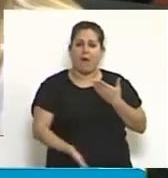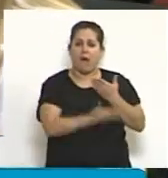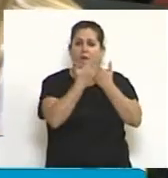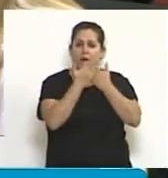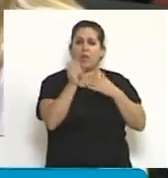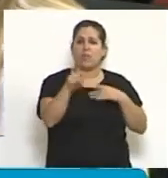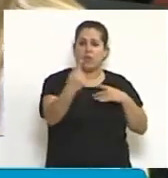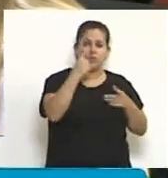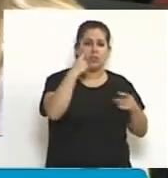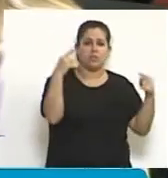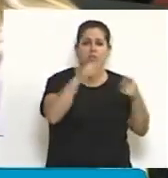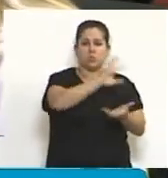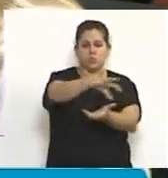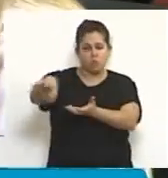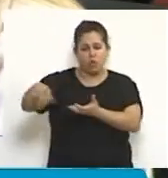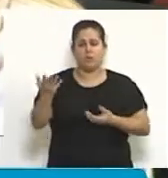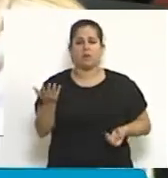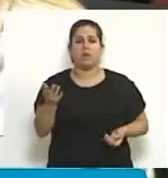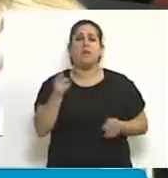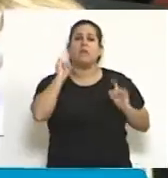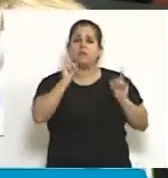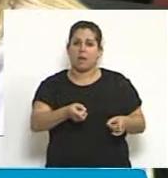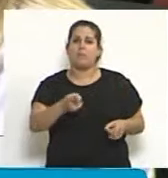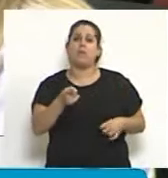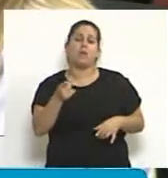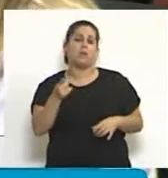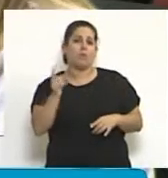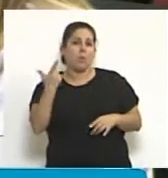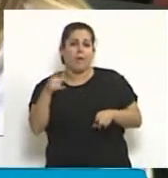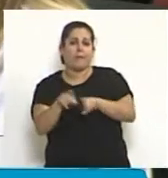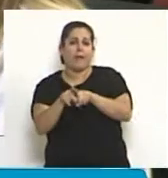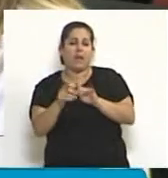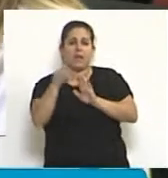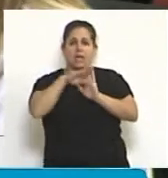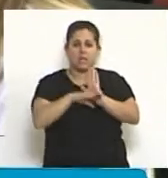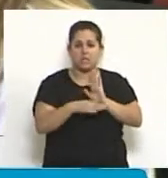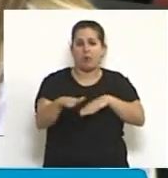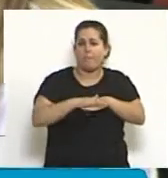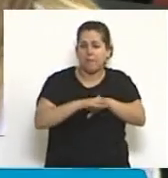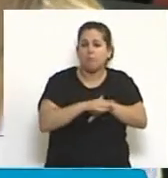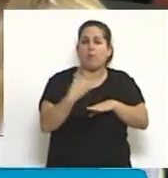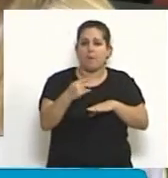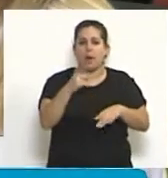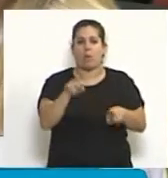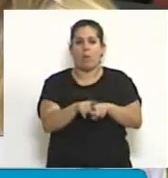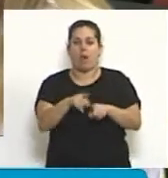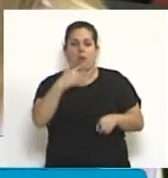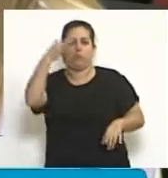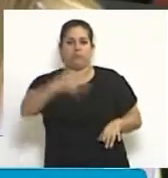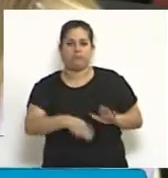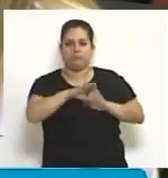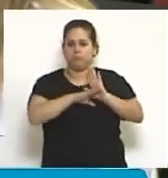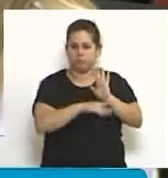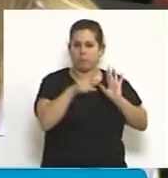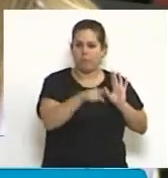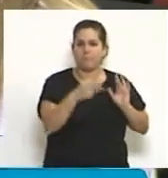órganos constitucionales y cuya selección carece de los mínimos requisitos de objetividad que se deben